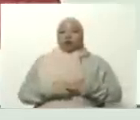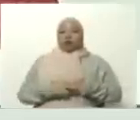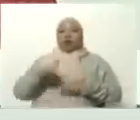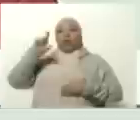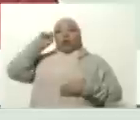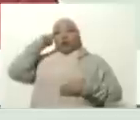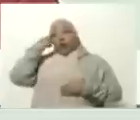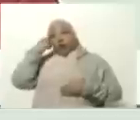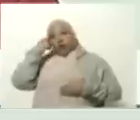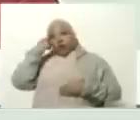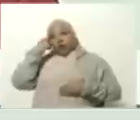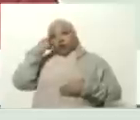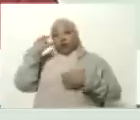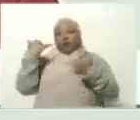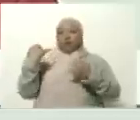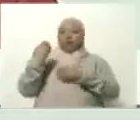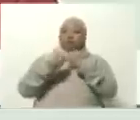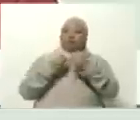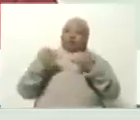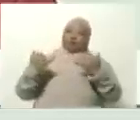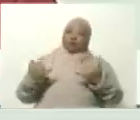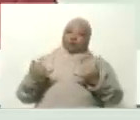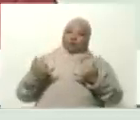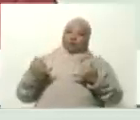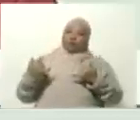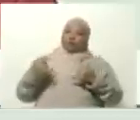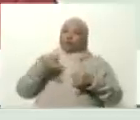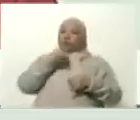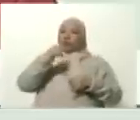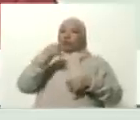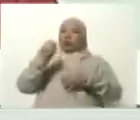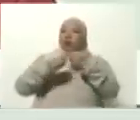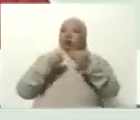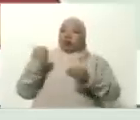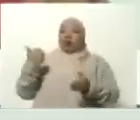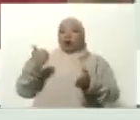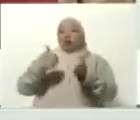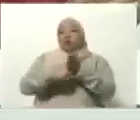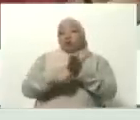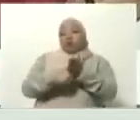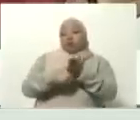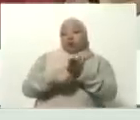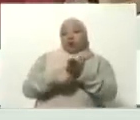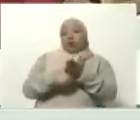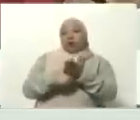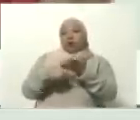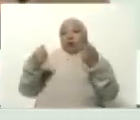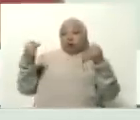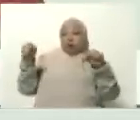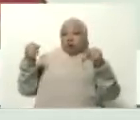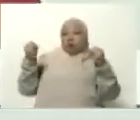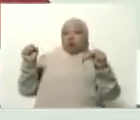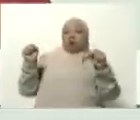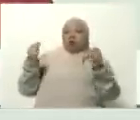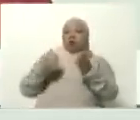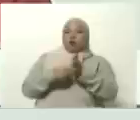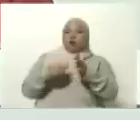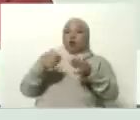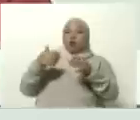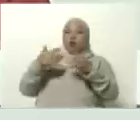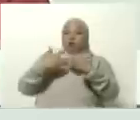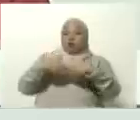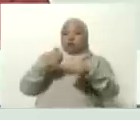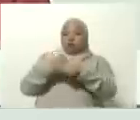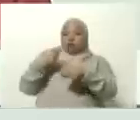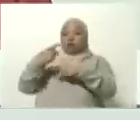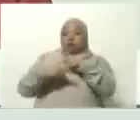Recuerda, desde los tarjetones, ahora la huella dactilar en una cactahuella, pues, que es la que activa la máquina de votación.